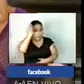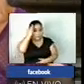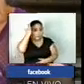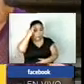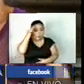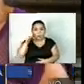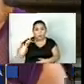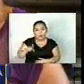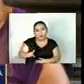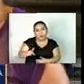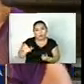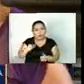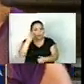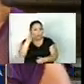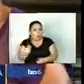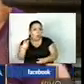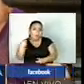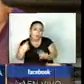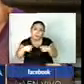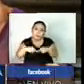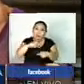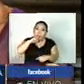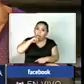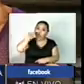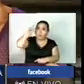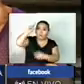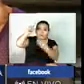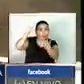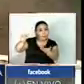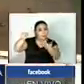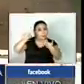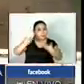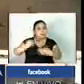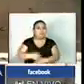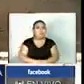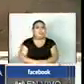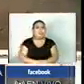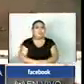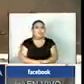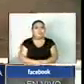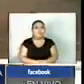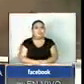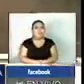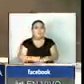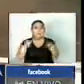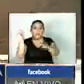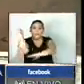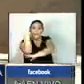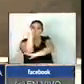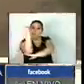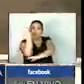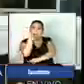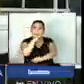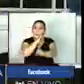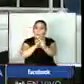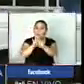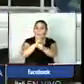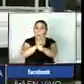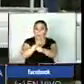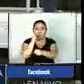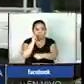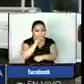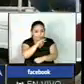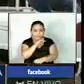uno aquí va pasando con las pobrezas como Diosito le ayuda. La emergencia por el coronavirus está